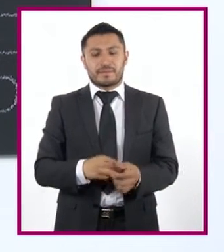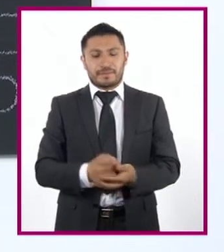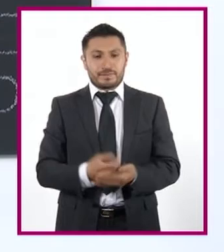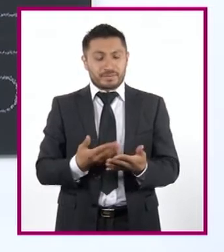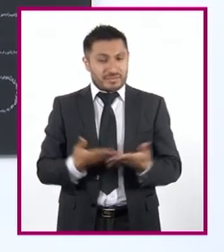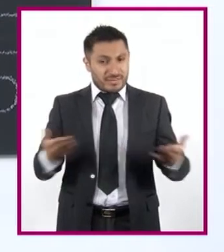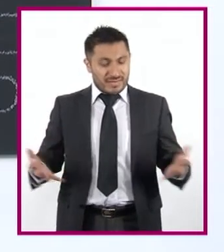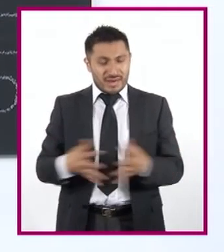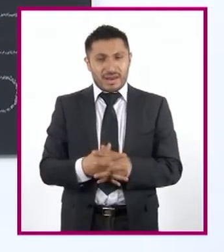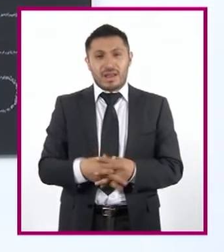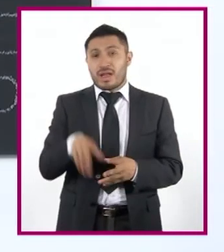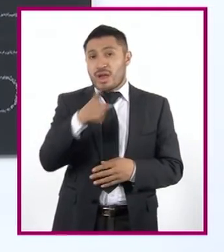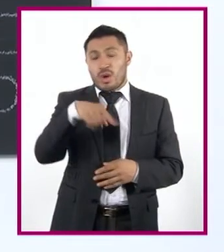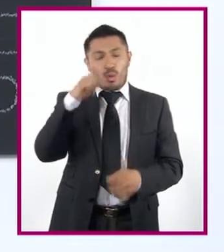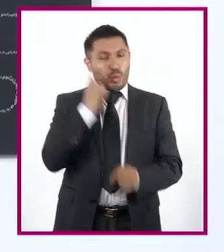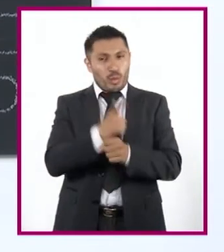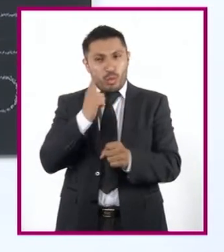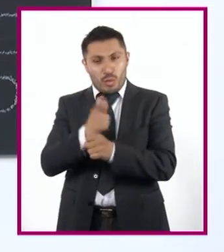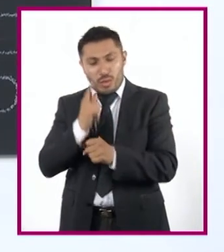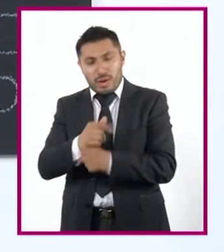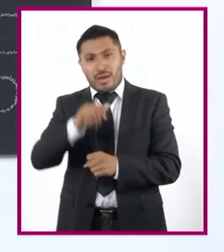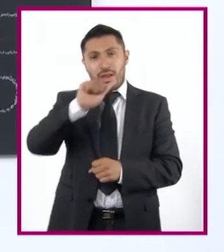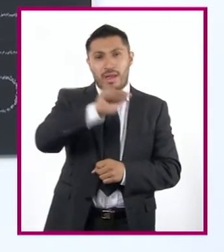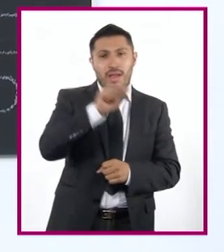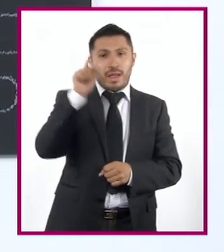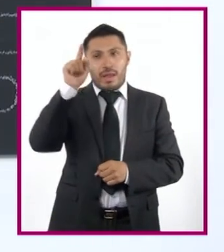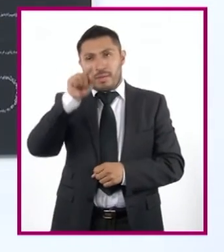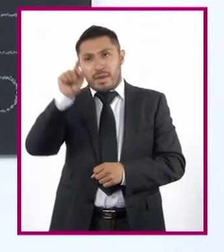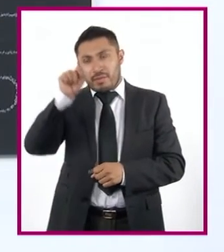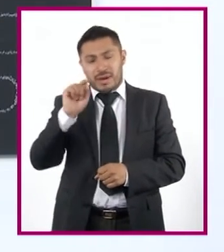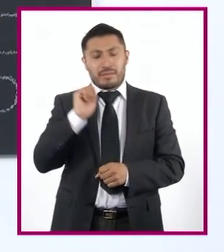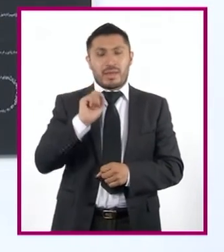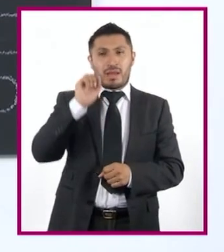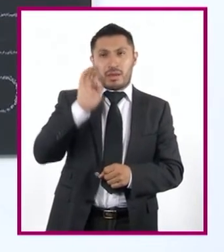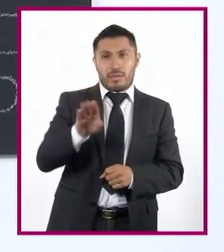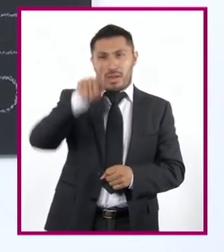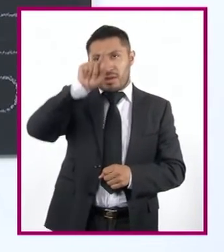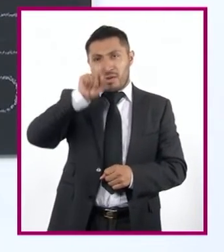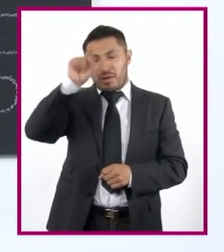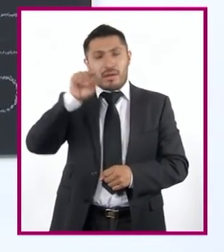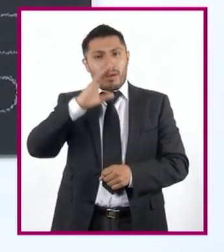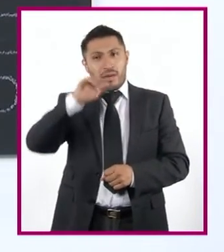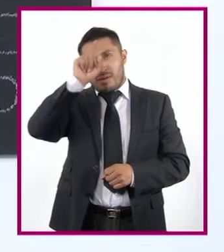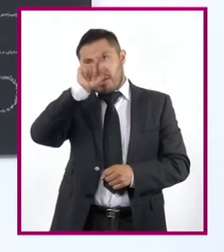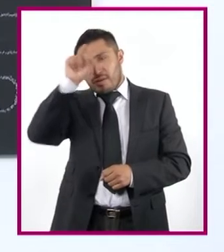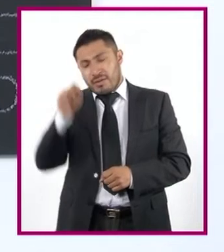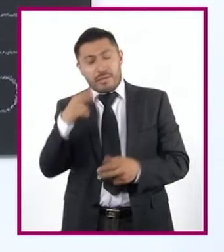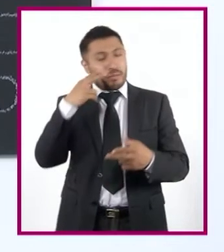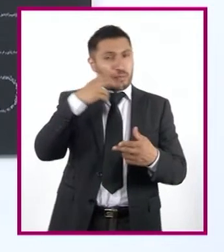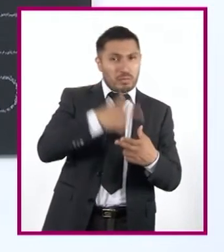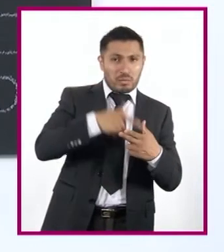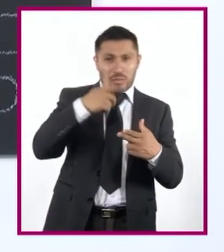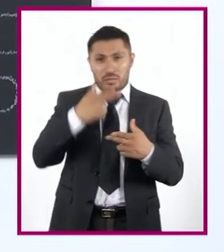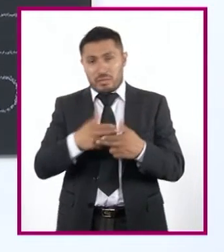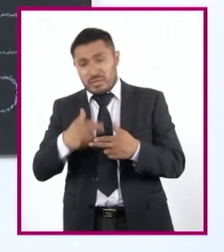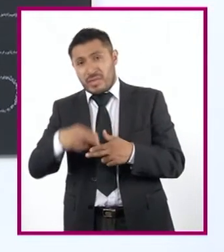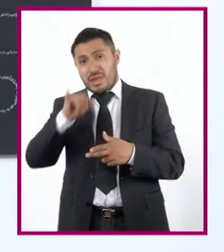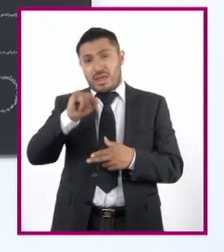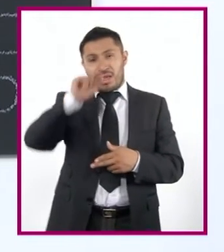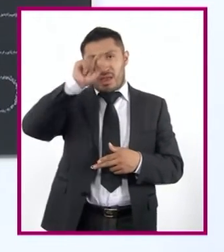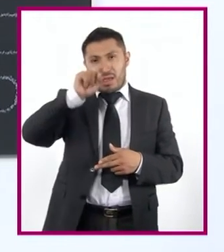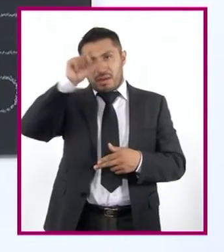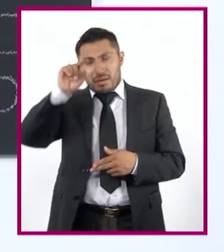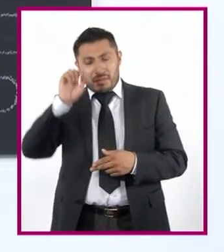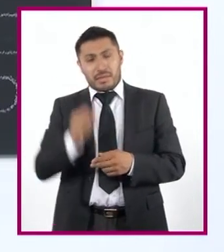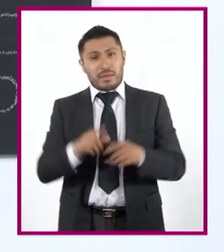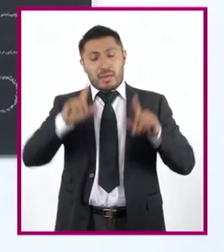Ahora localicen los puntos AB', B', C', hasta I' en el